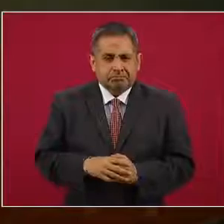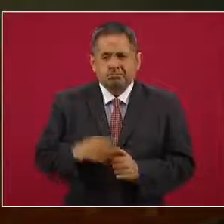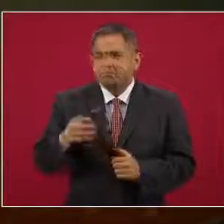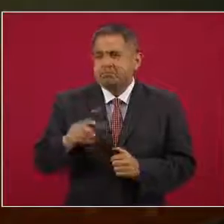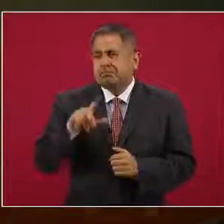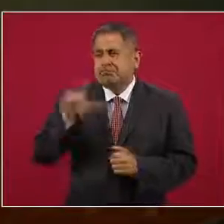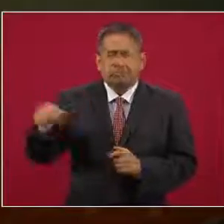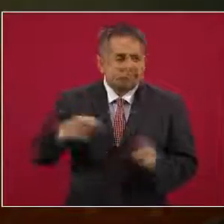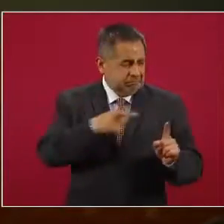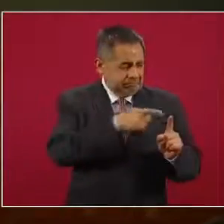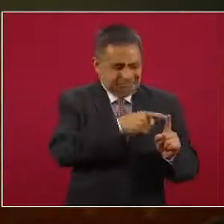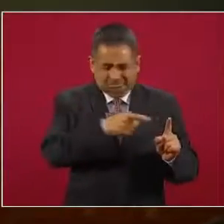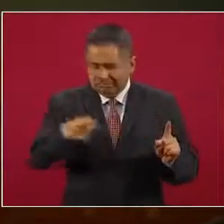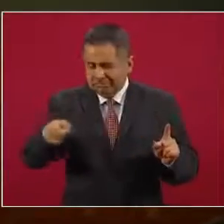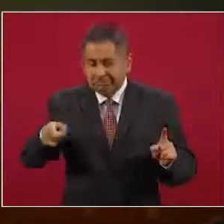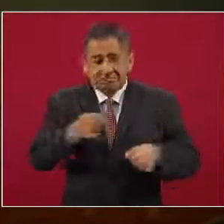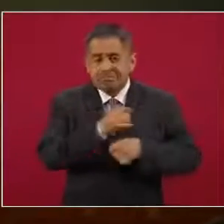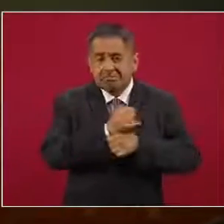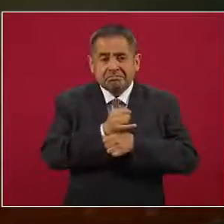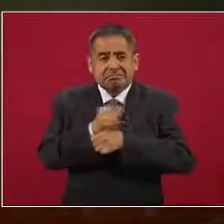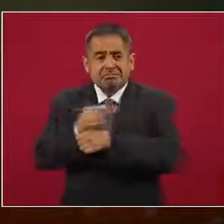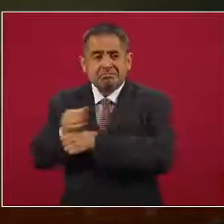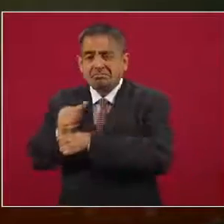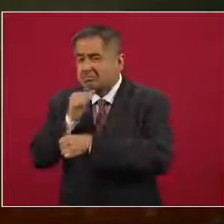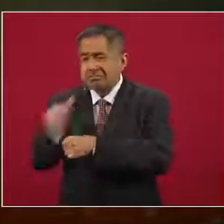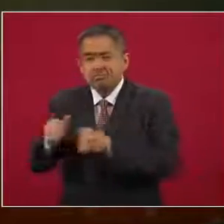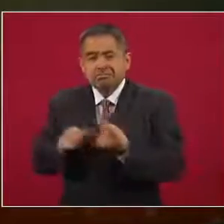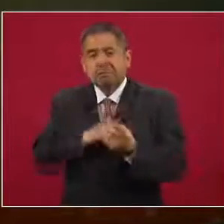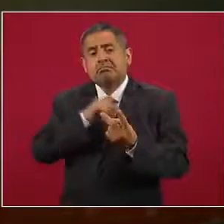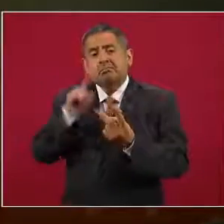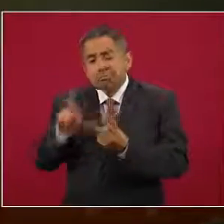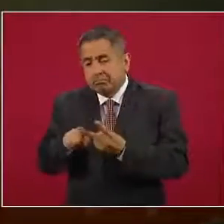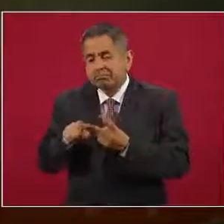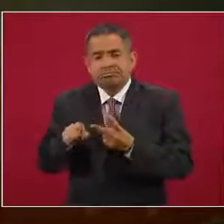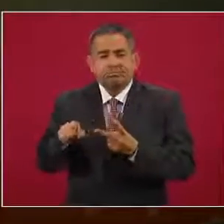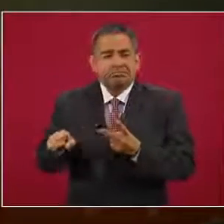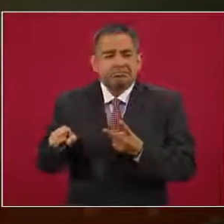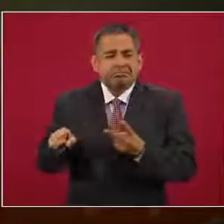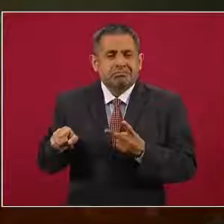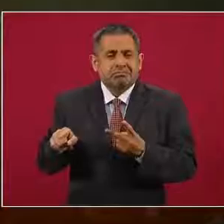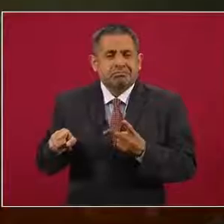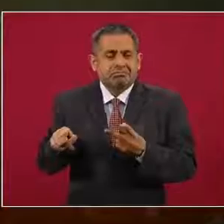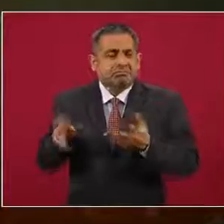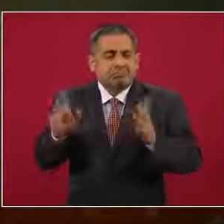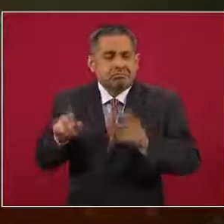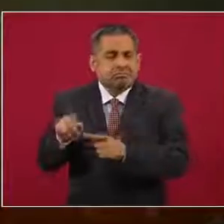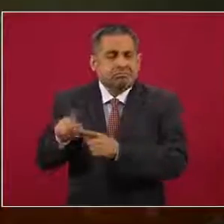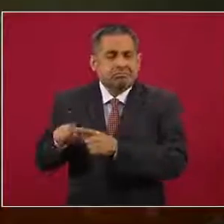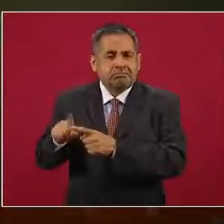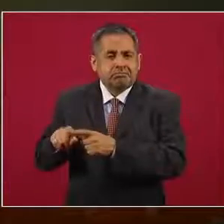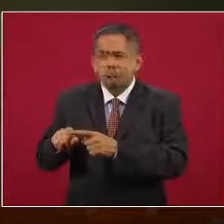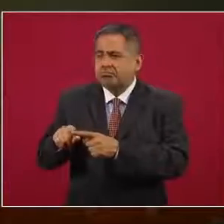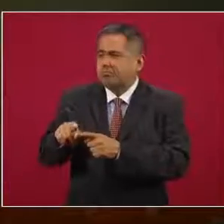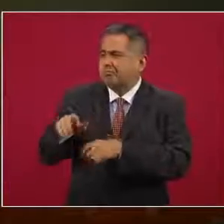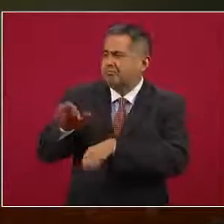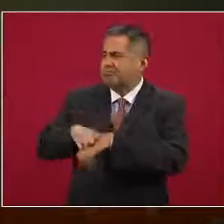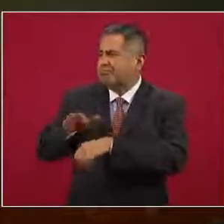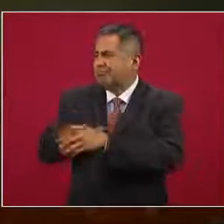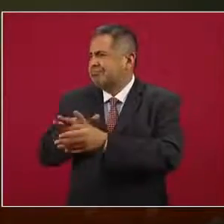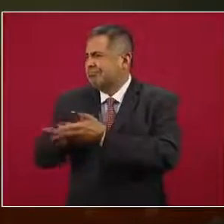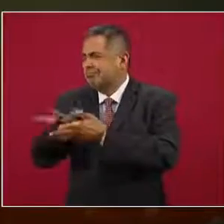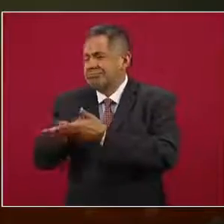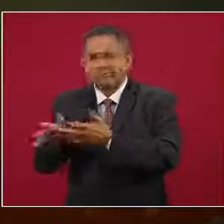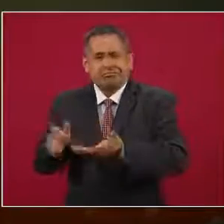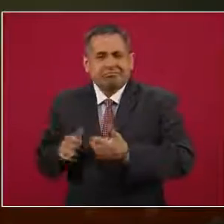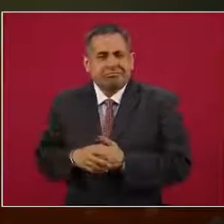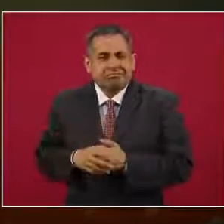hasta entonces, hasta que fue no Frida, sino quien haya sido, quien lo haya impulsado,